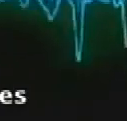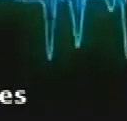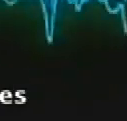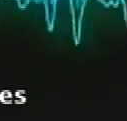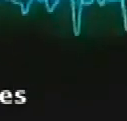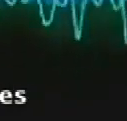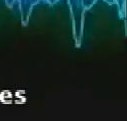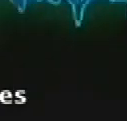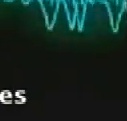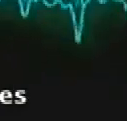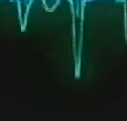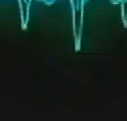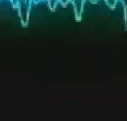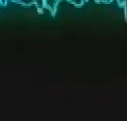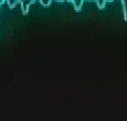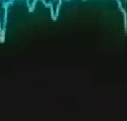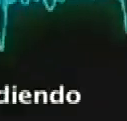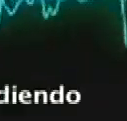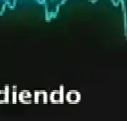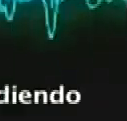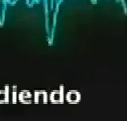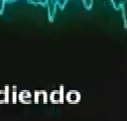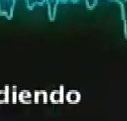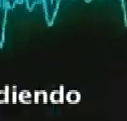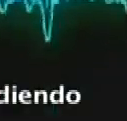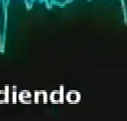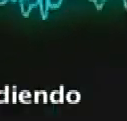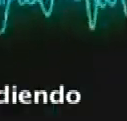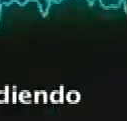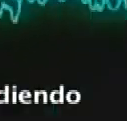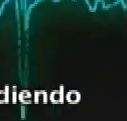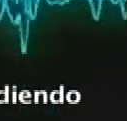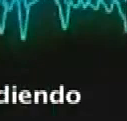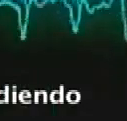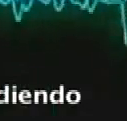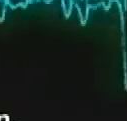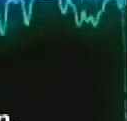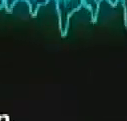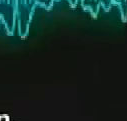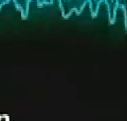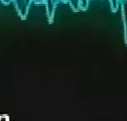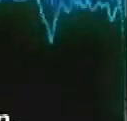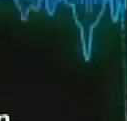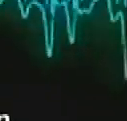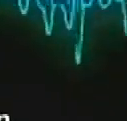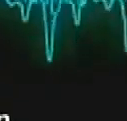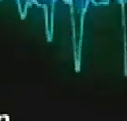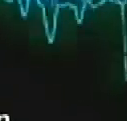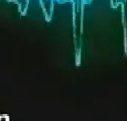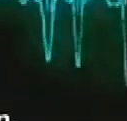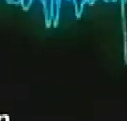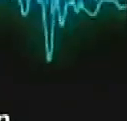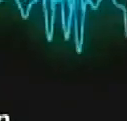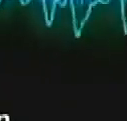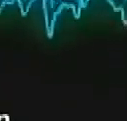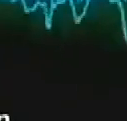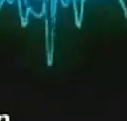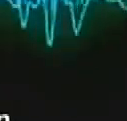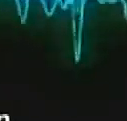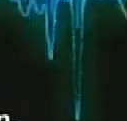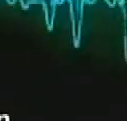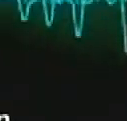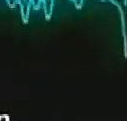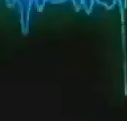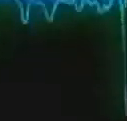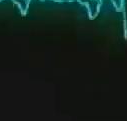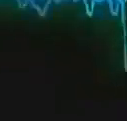confírmame por favor, porque eso es para ahorita. Para ahorita, porque ya nos están pidiendo la habitación. Necesitamos estar aquí todavía preparando